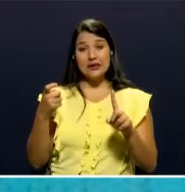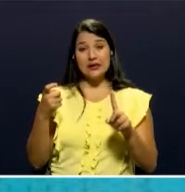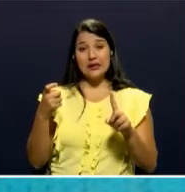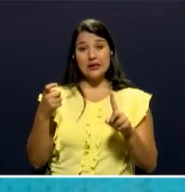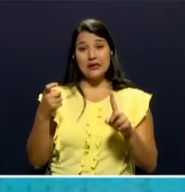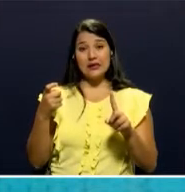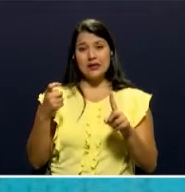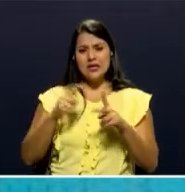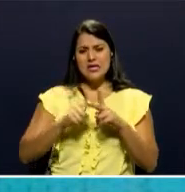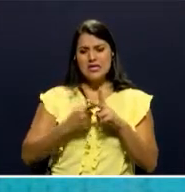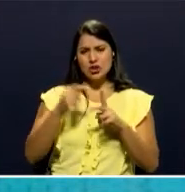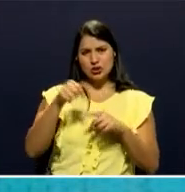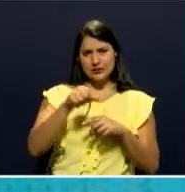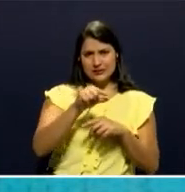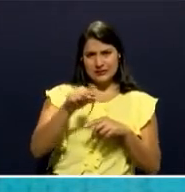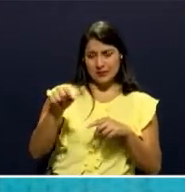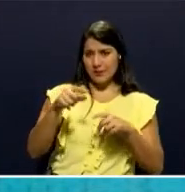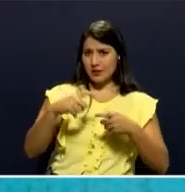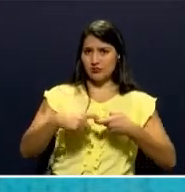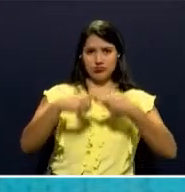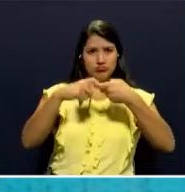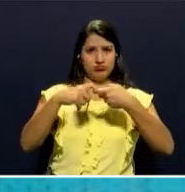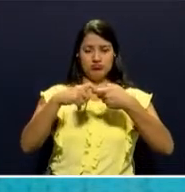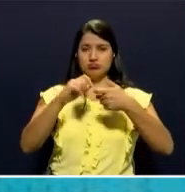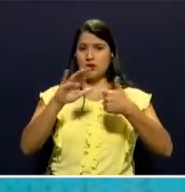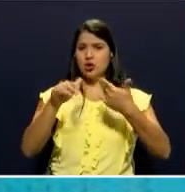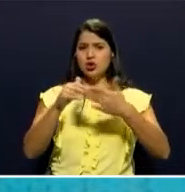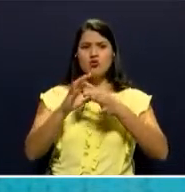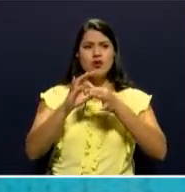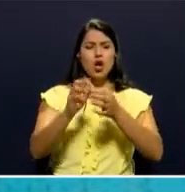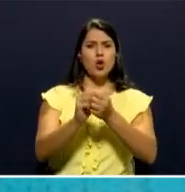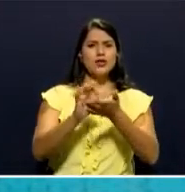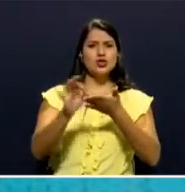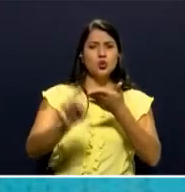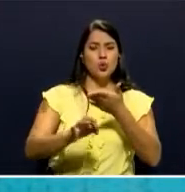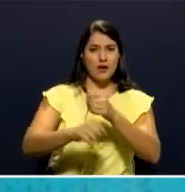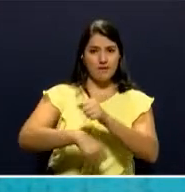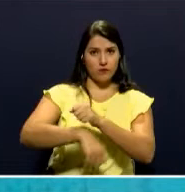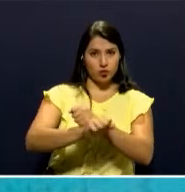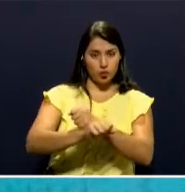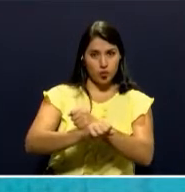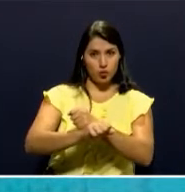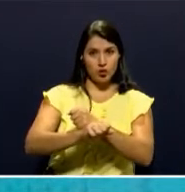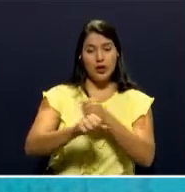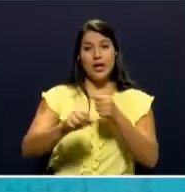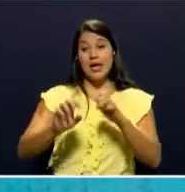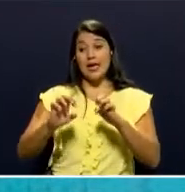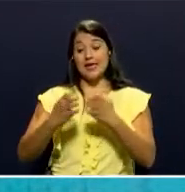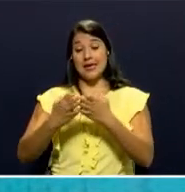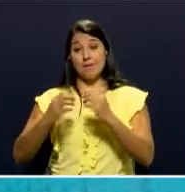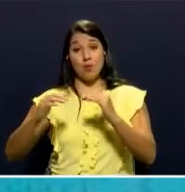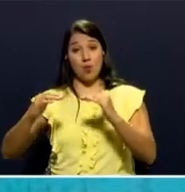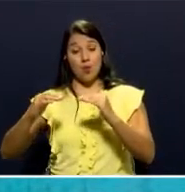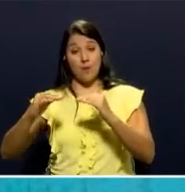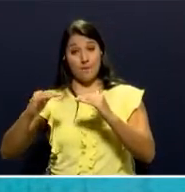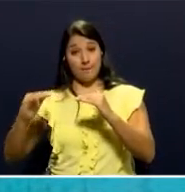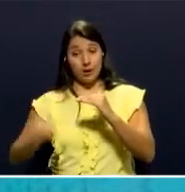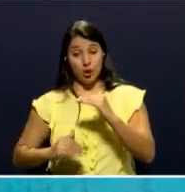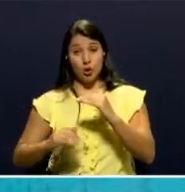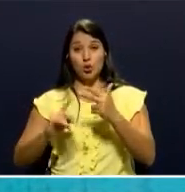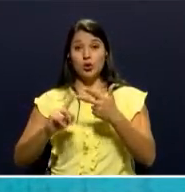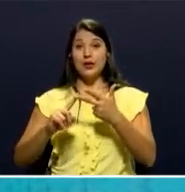inicios de esta semana se suspendieron todo lo que tiene que ver con escuelas de fútbol liga menor entrenamientos de